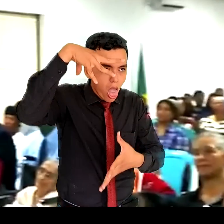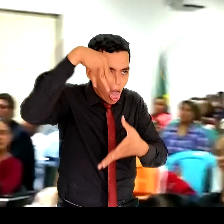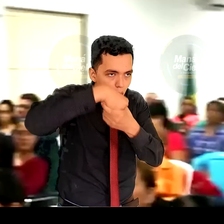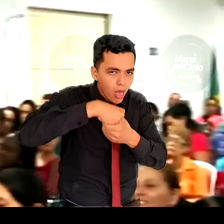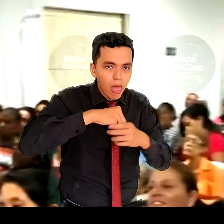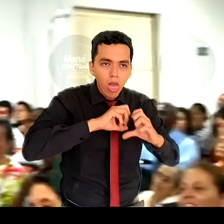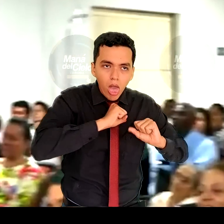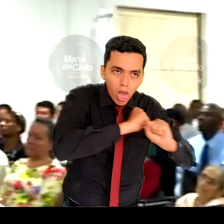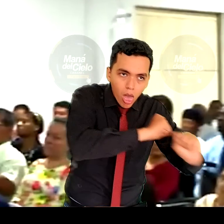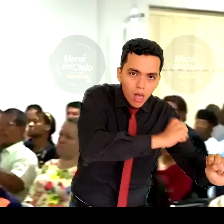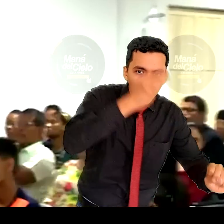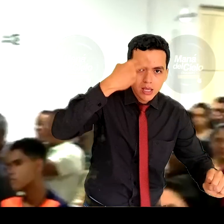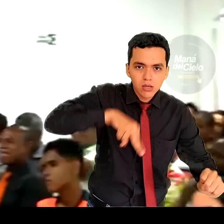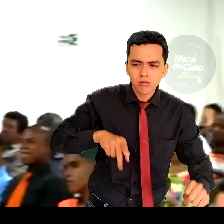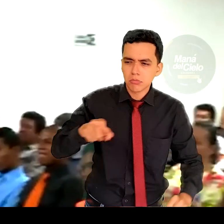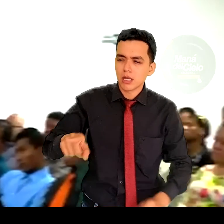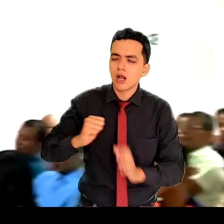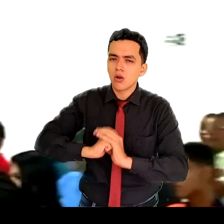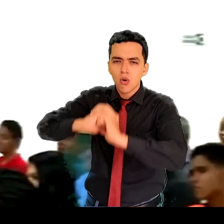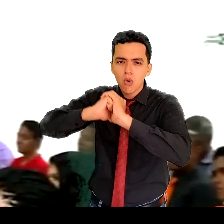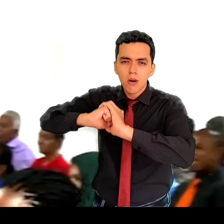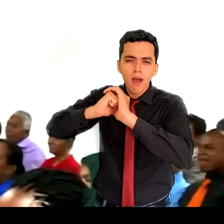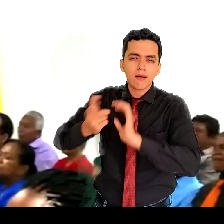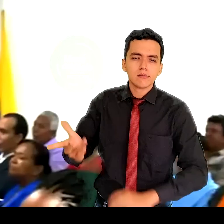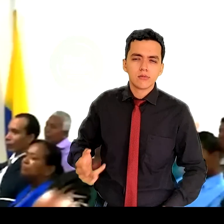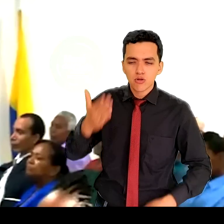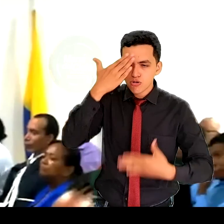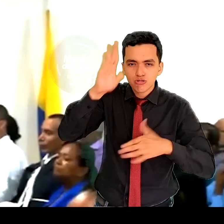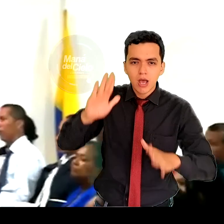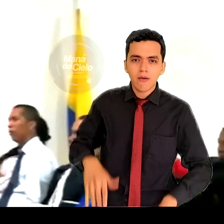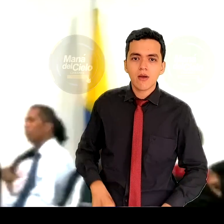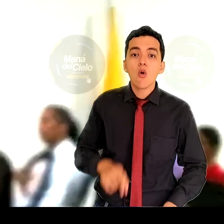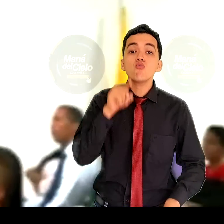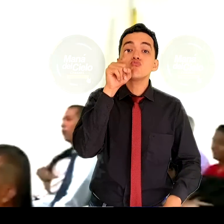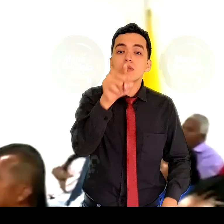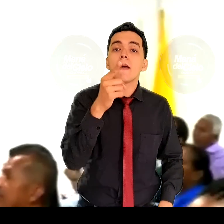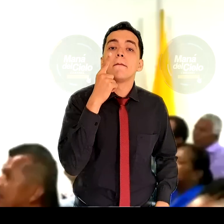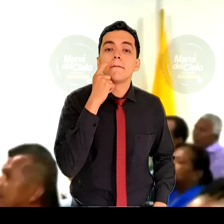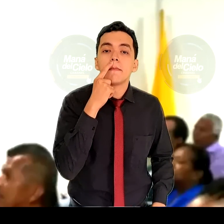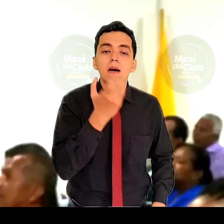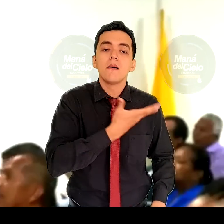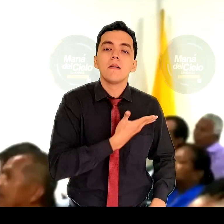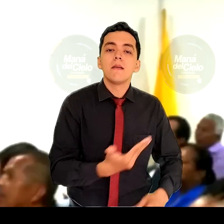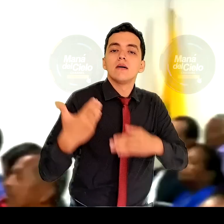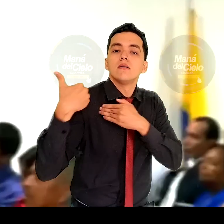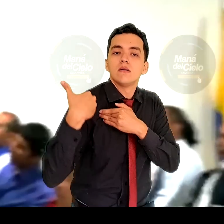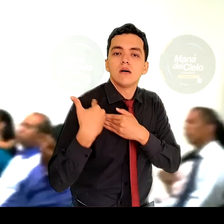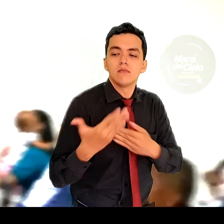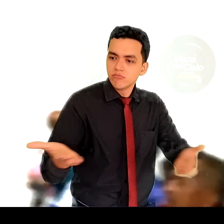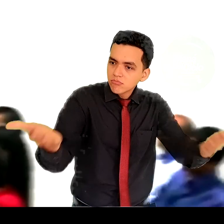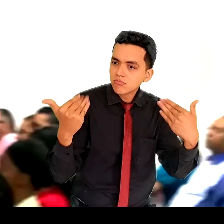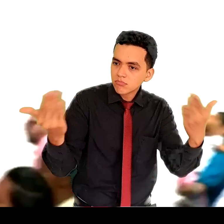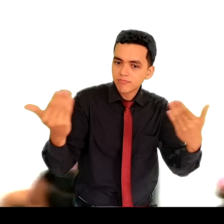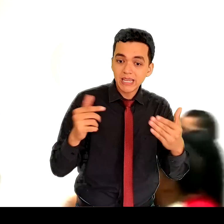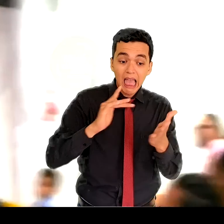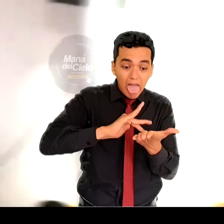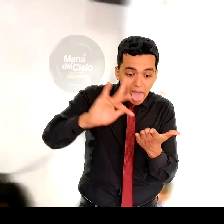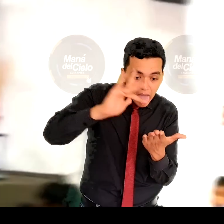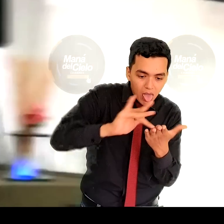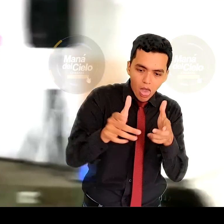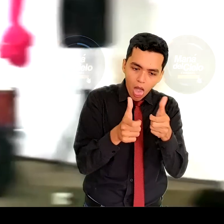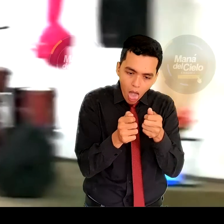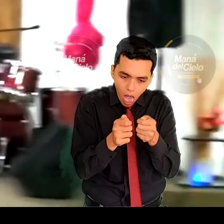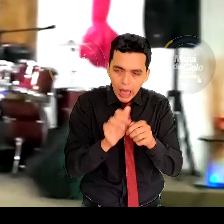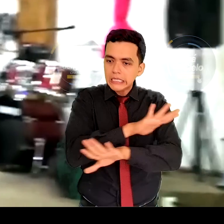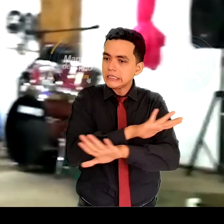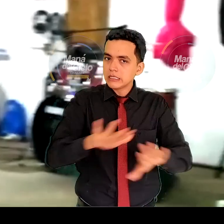cree que se va a ir a orar? ¿Cómo necesitamos papás y mamás que digan: venga, apaguemos todos estos aparatos porque llegó el momento de leer la palabra en